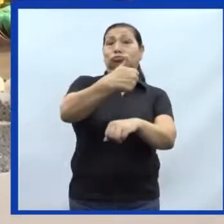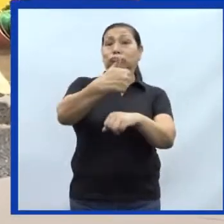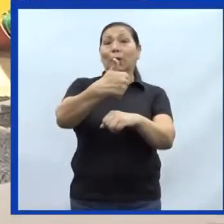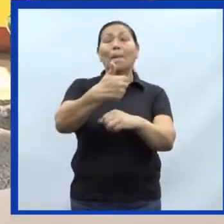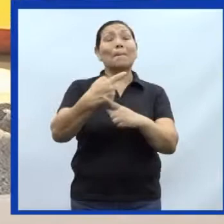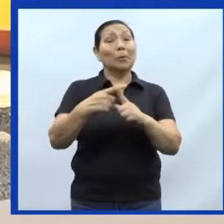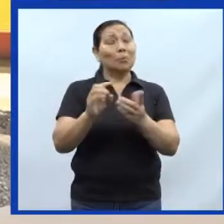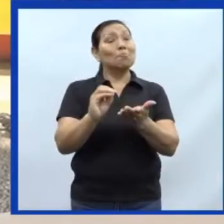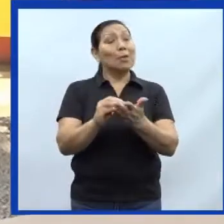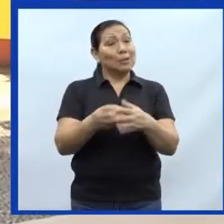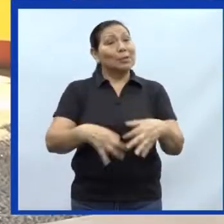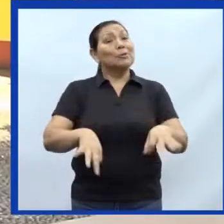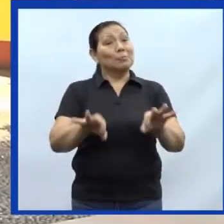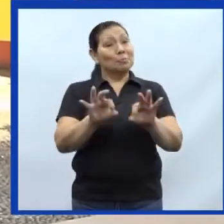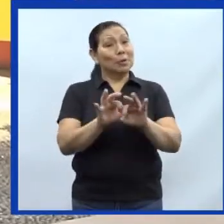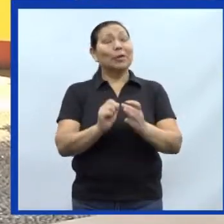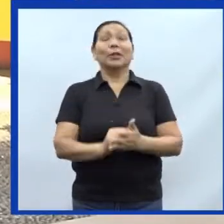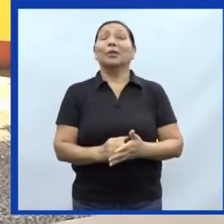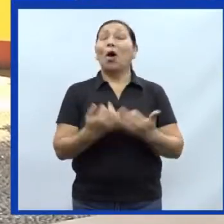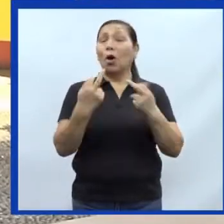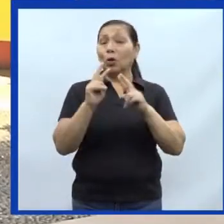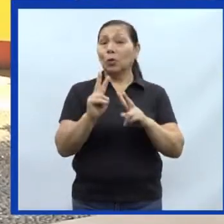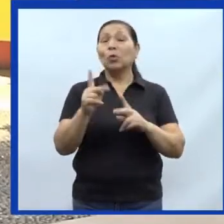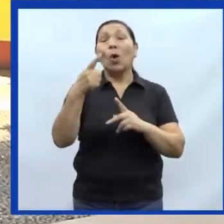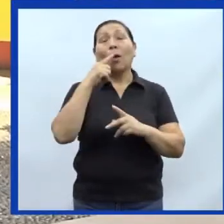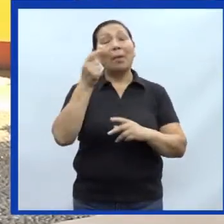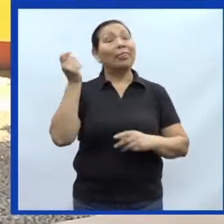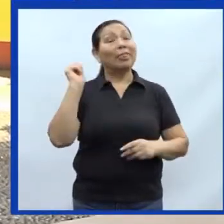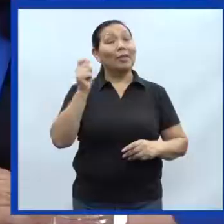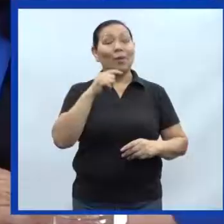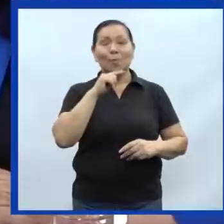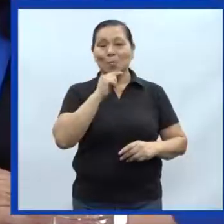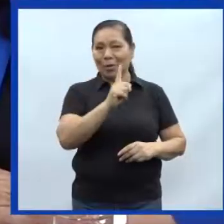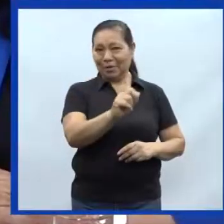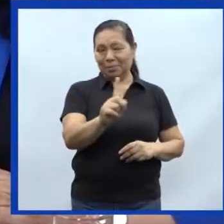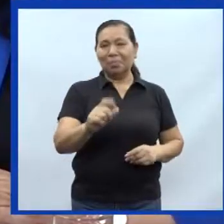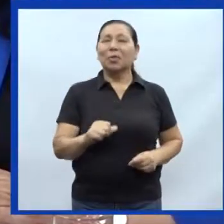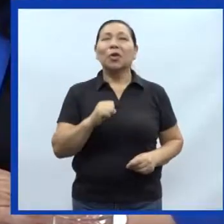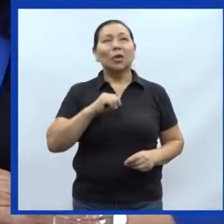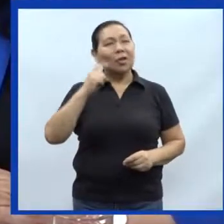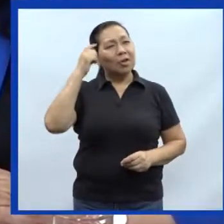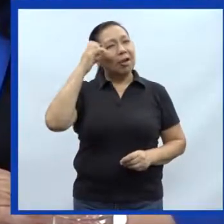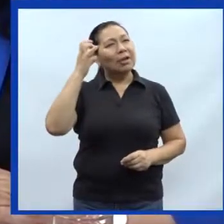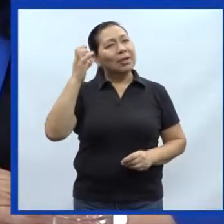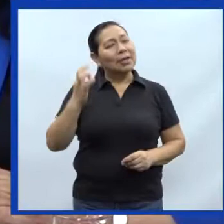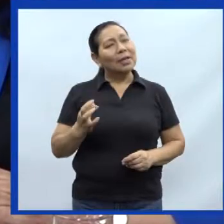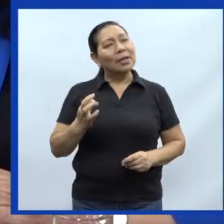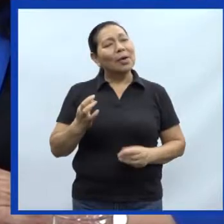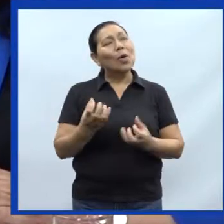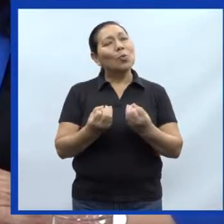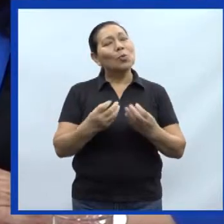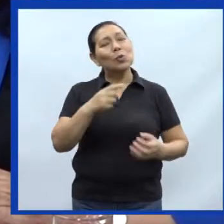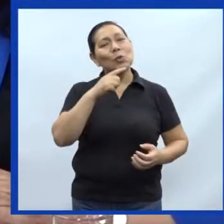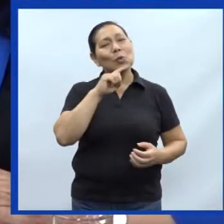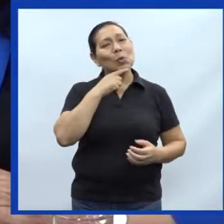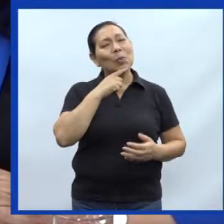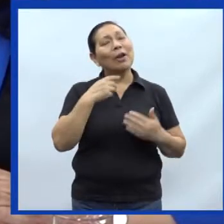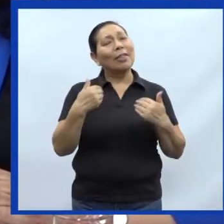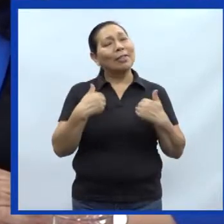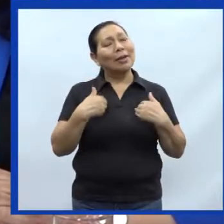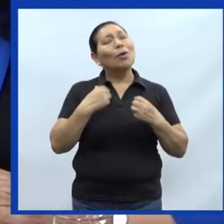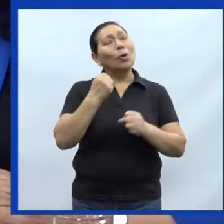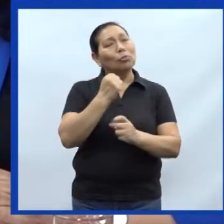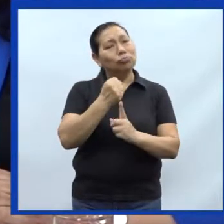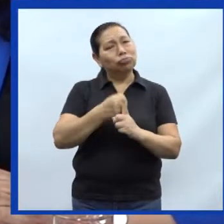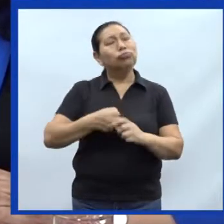también inspirador. A continuación, les invito a ver sus testimonios. Y lo que yo creo que nos pasa a muchas mujeres es que tenemos que